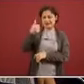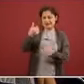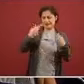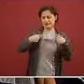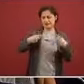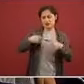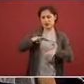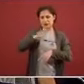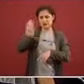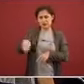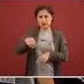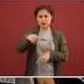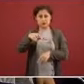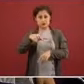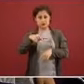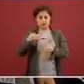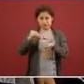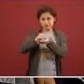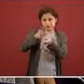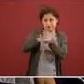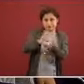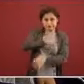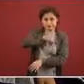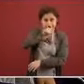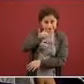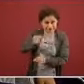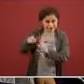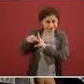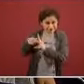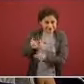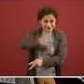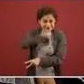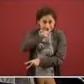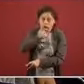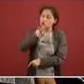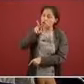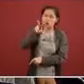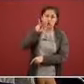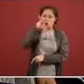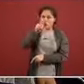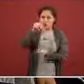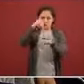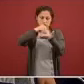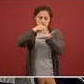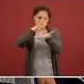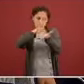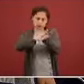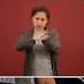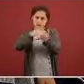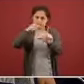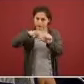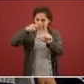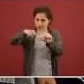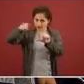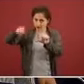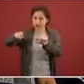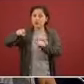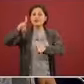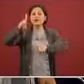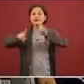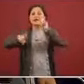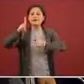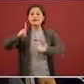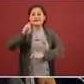No es un error de la presentación ni de los cálculos. Lo que estamos representando aquí es de acuerdo a la fecha de la